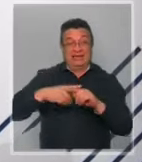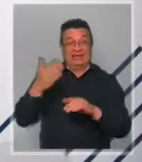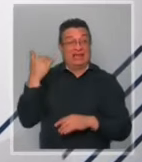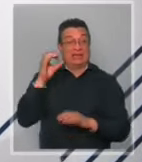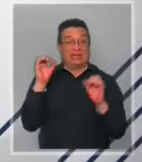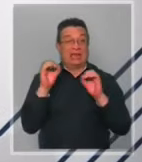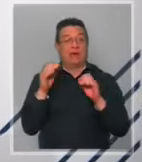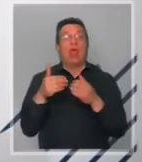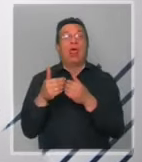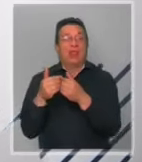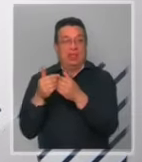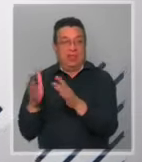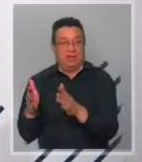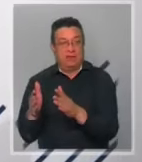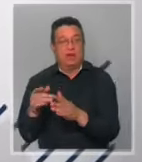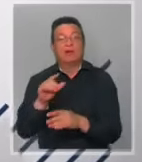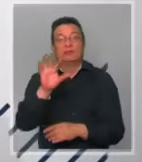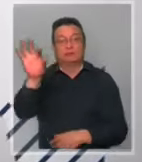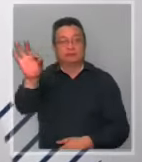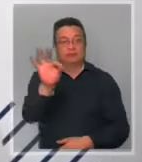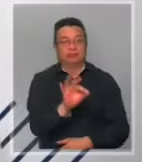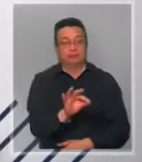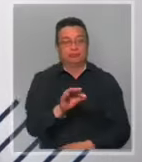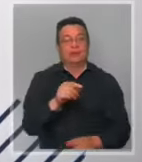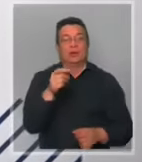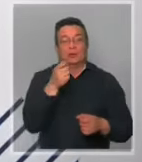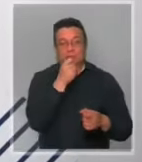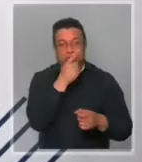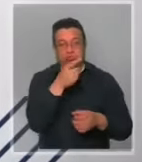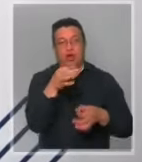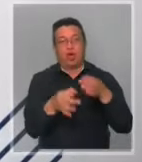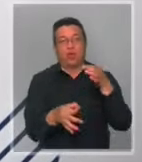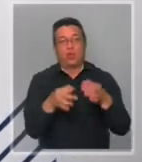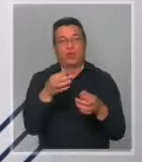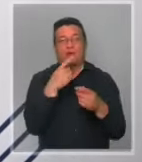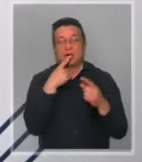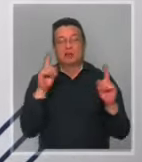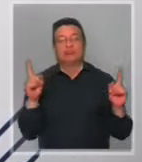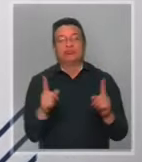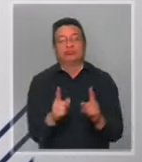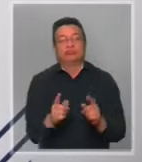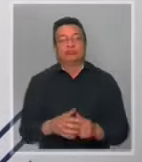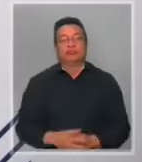quedaron en libertad y requeridos para un procedimiento judicial simplificado.